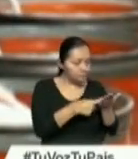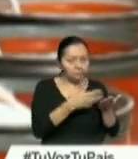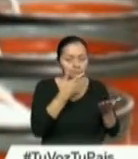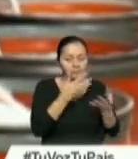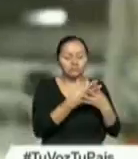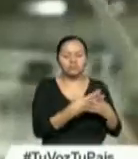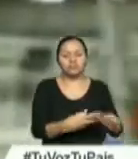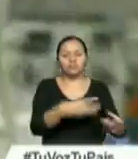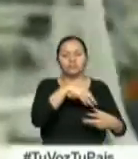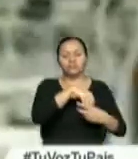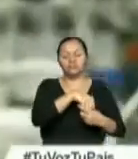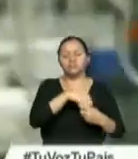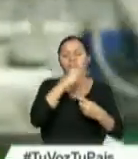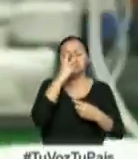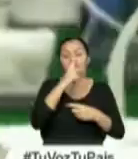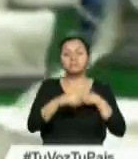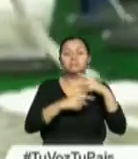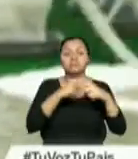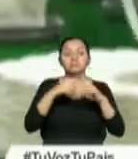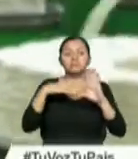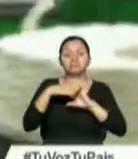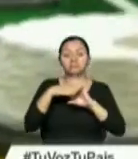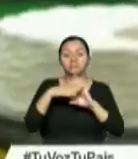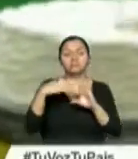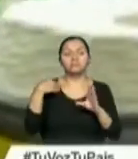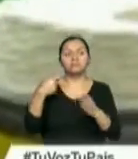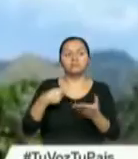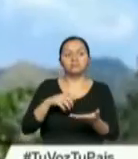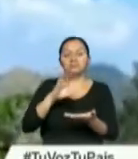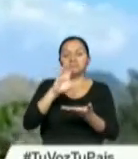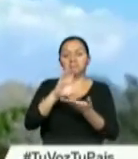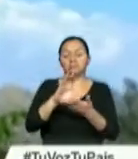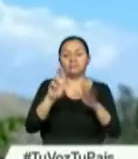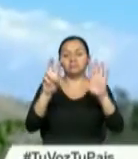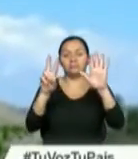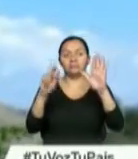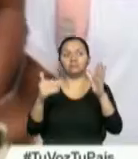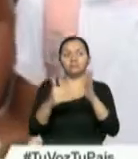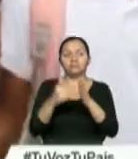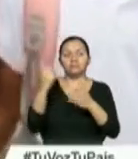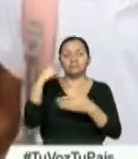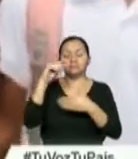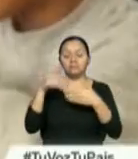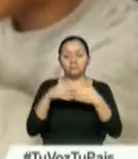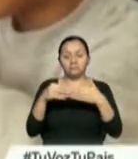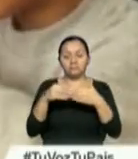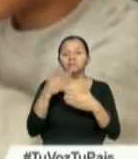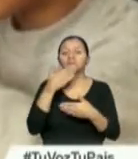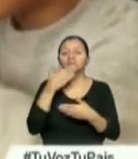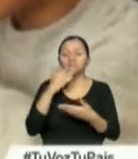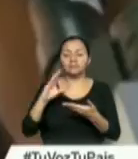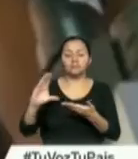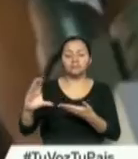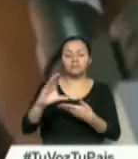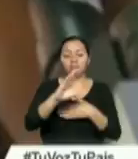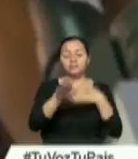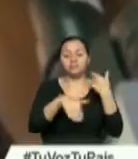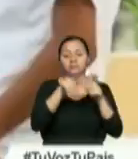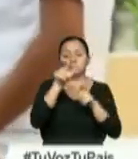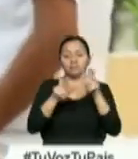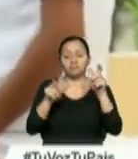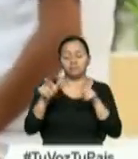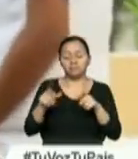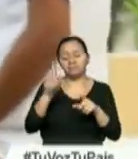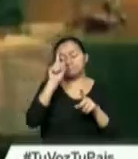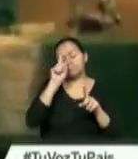De acuerdo con las previsiones, el banco contará con una inversión de 7 mil millones de dólares, distribuidos entre sus integrantes de acuerdo con